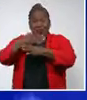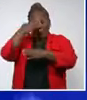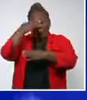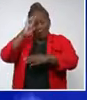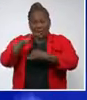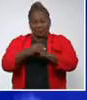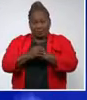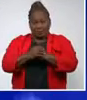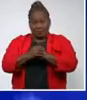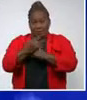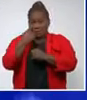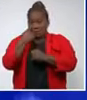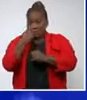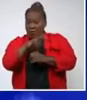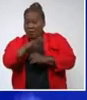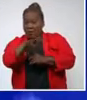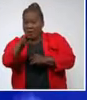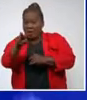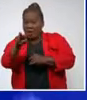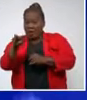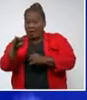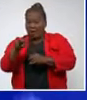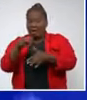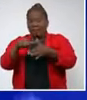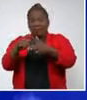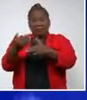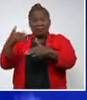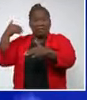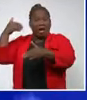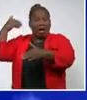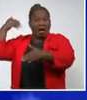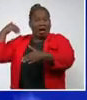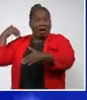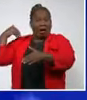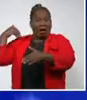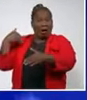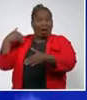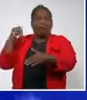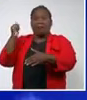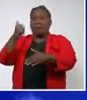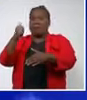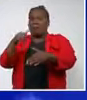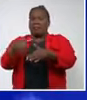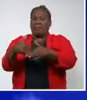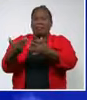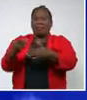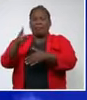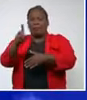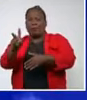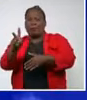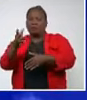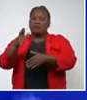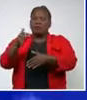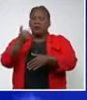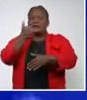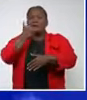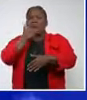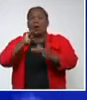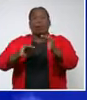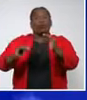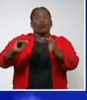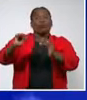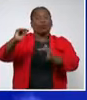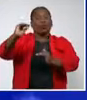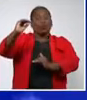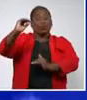Fíjense que estaba unos días anteriores, unos 10 o 12 días anteriores, con unas tasas muy elevadas.